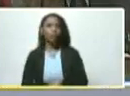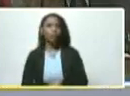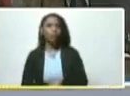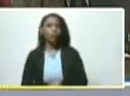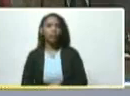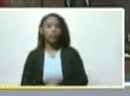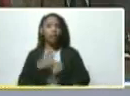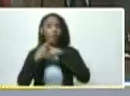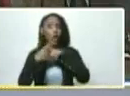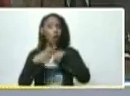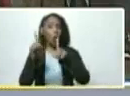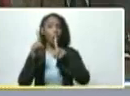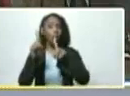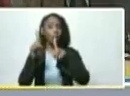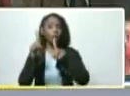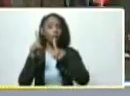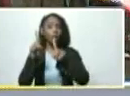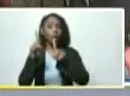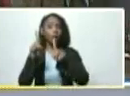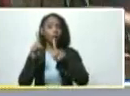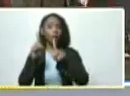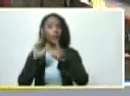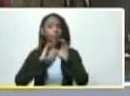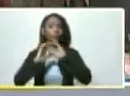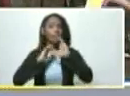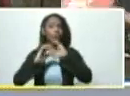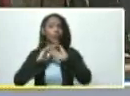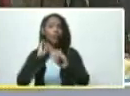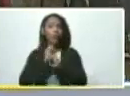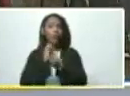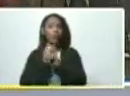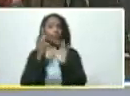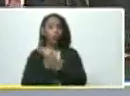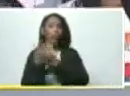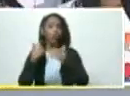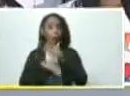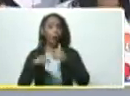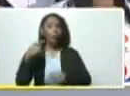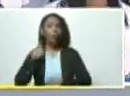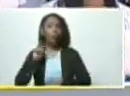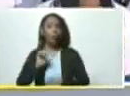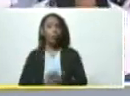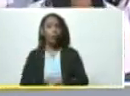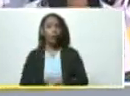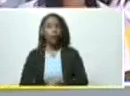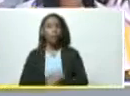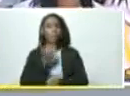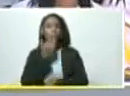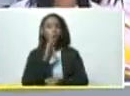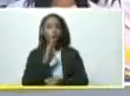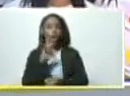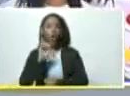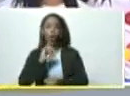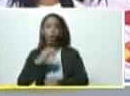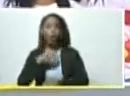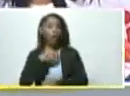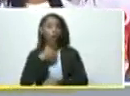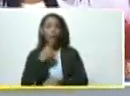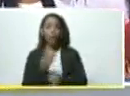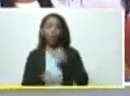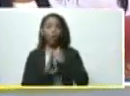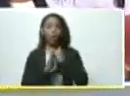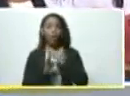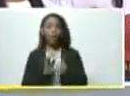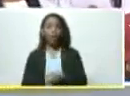y en otras instancias que vamos a tener muy pronto y que no les puedo decir